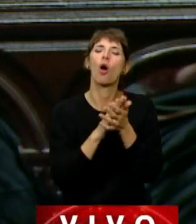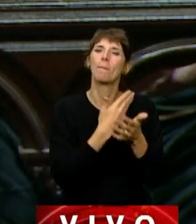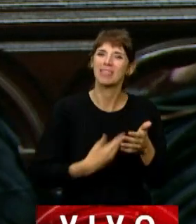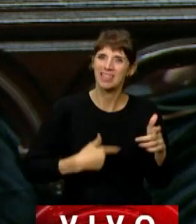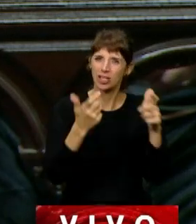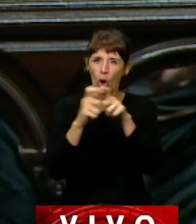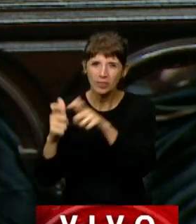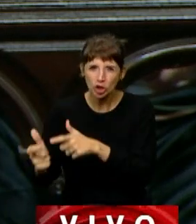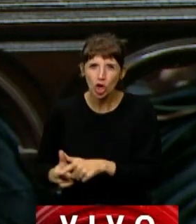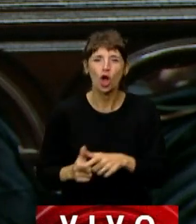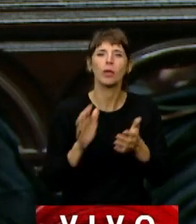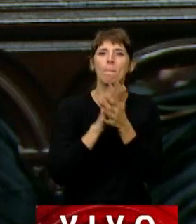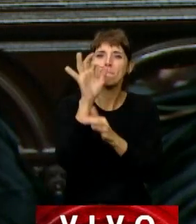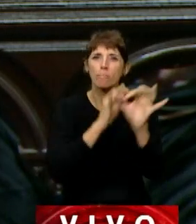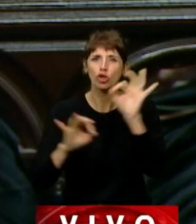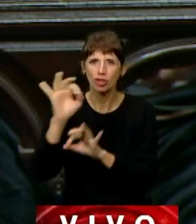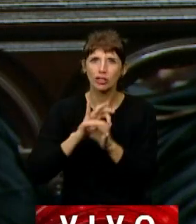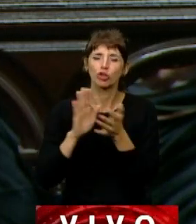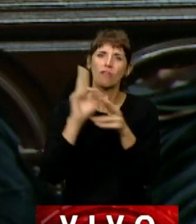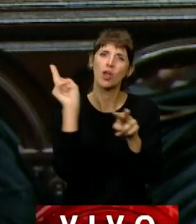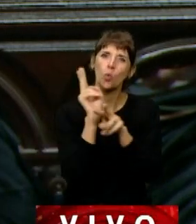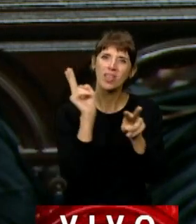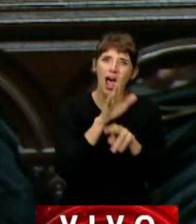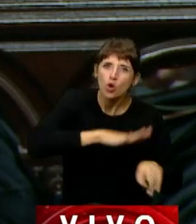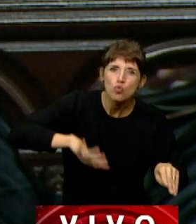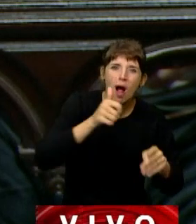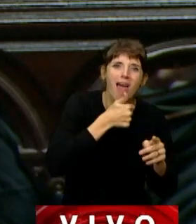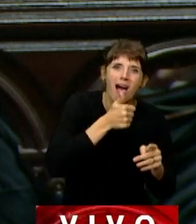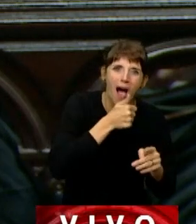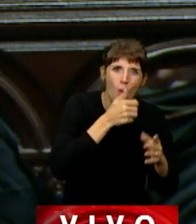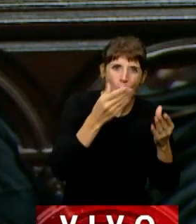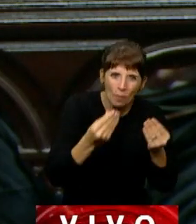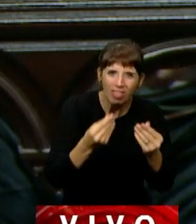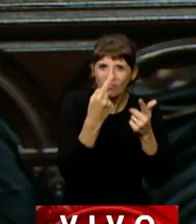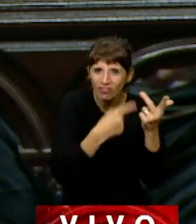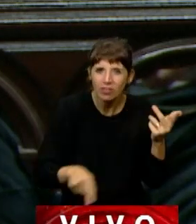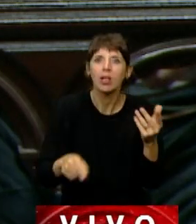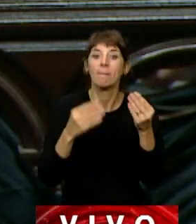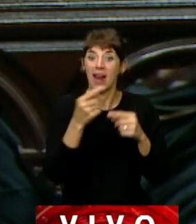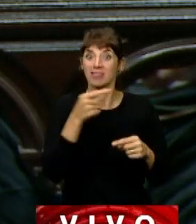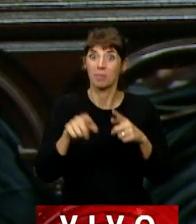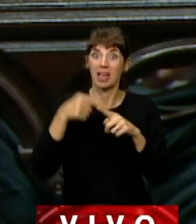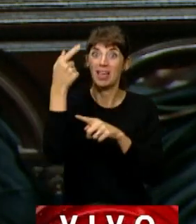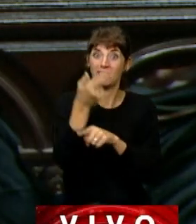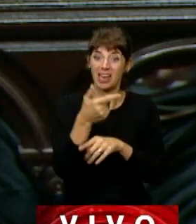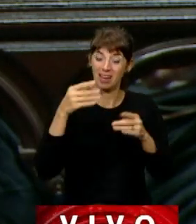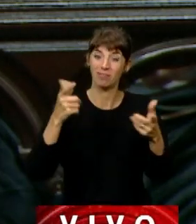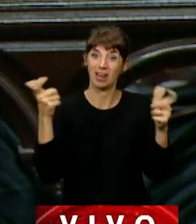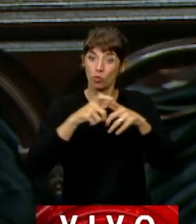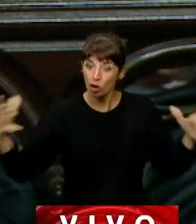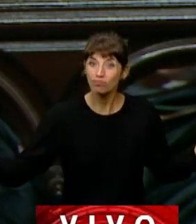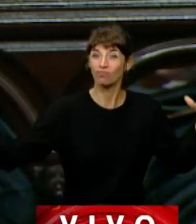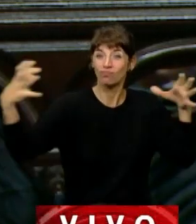distintos proyectos que tienen que ver con la preservación de humedales, para que nosotros la semana que viene, en plenarios conjuntos, podamos empezar